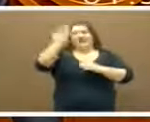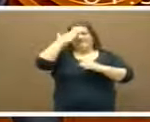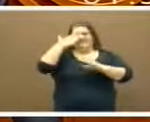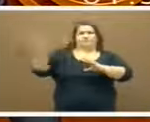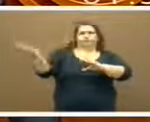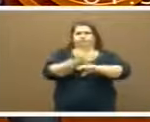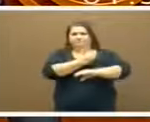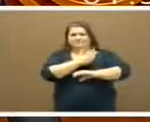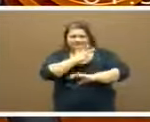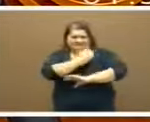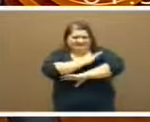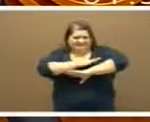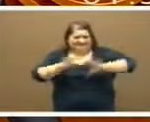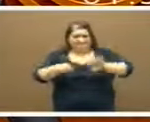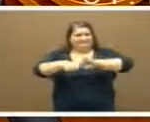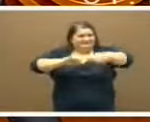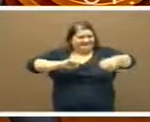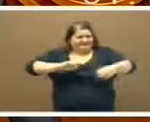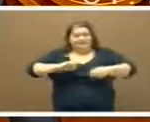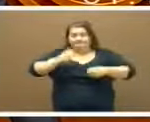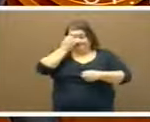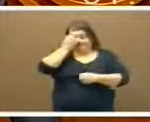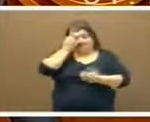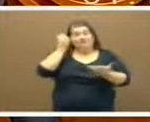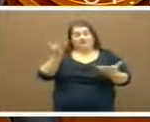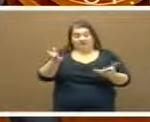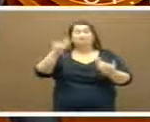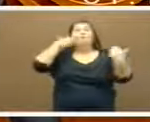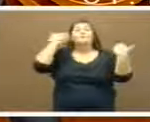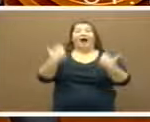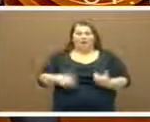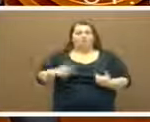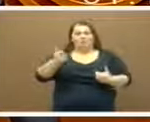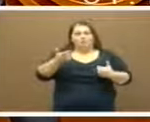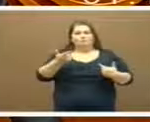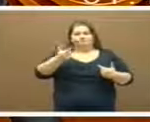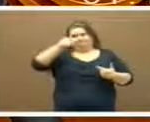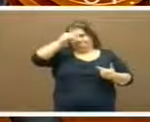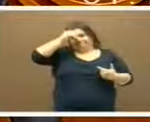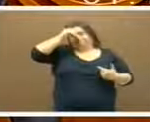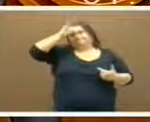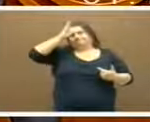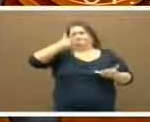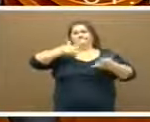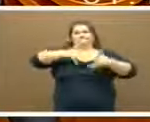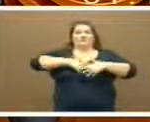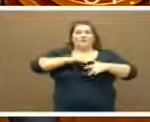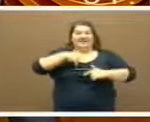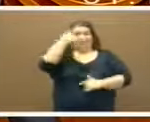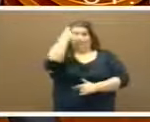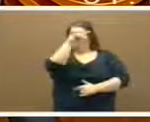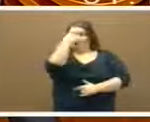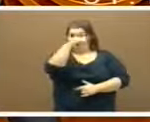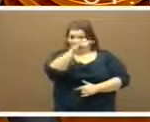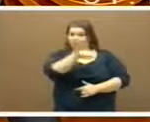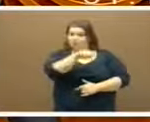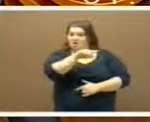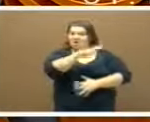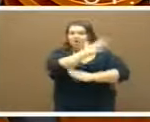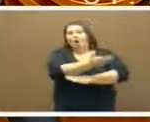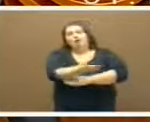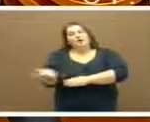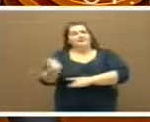cambiando porque la sensibilidad del ser humano se ha ido enriqueciendo. Y el hecho de que el toro, la corrida de toros, sea